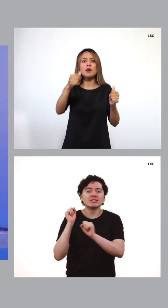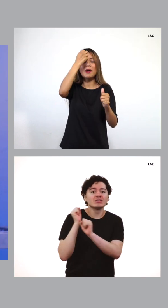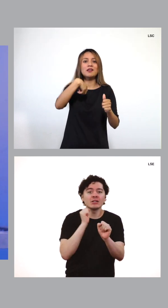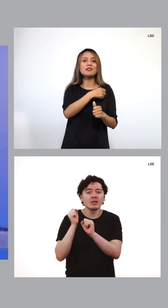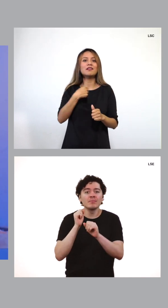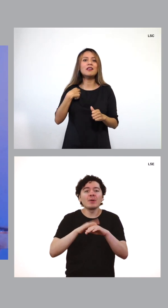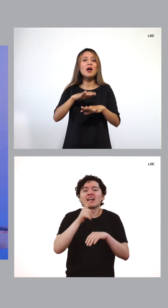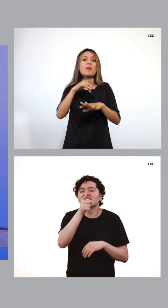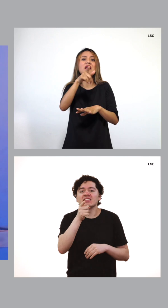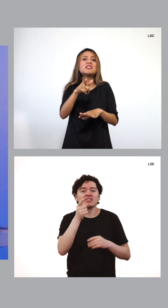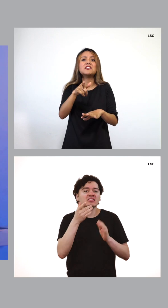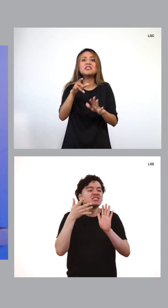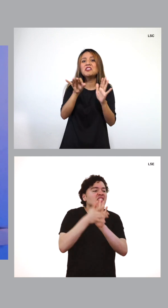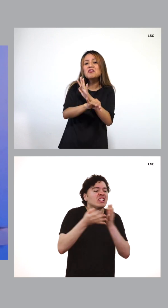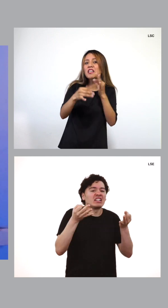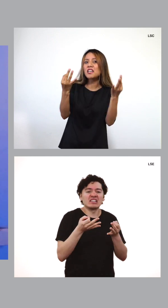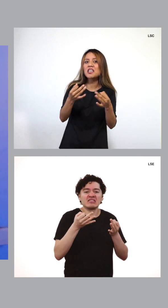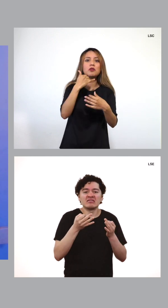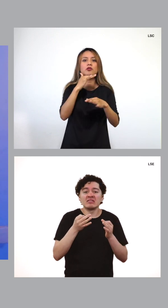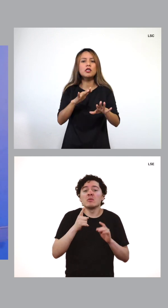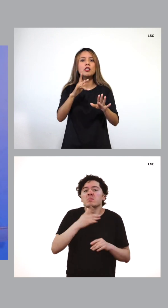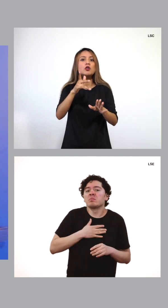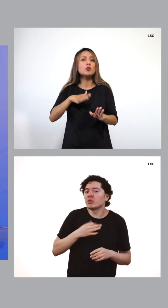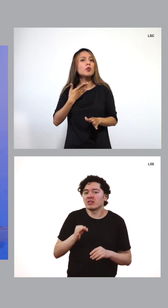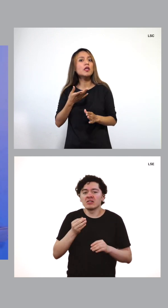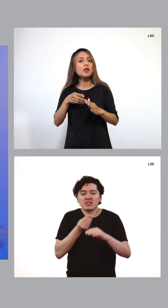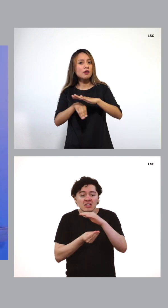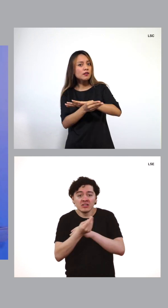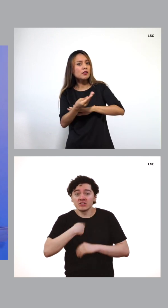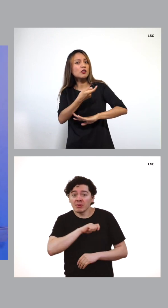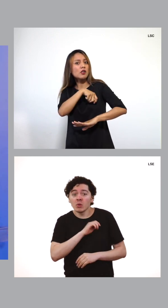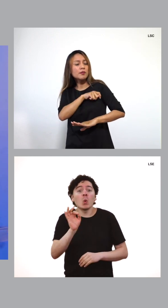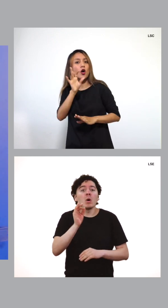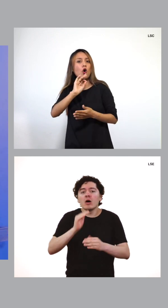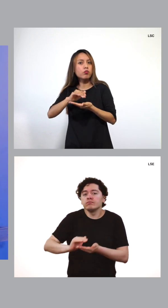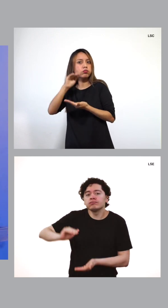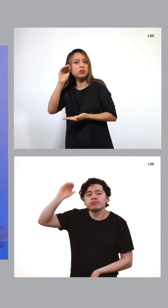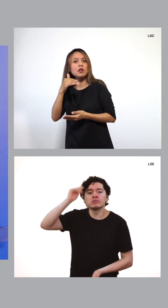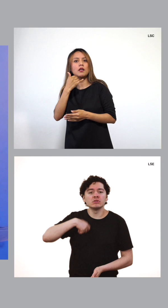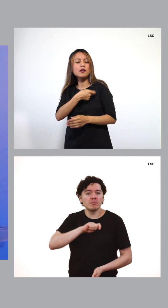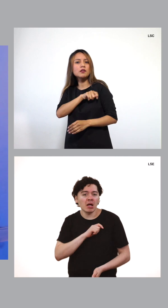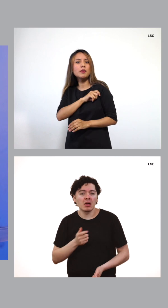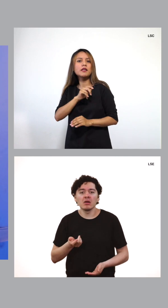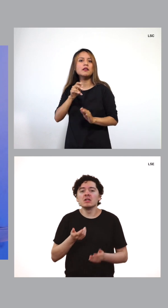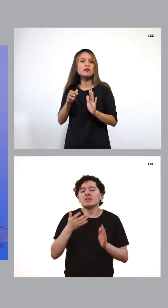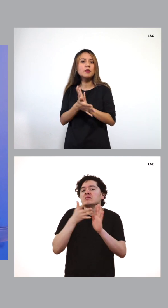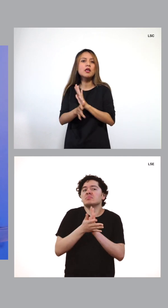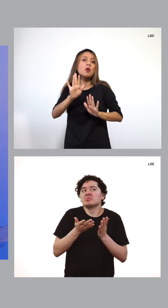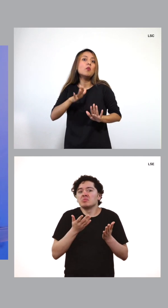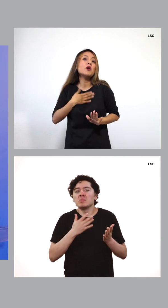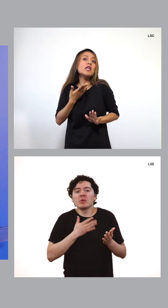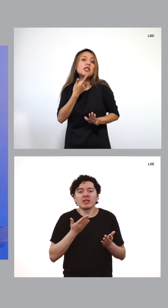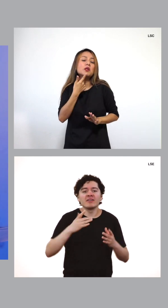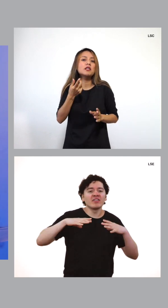ti. No sé si has crecido en España, seguramente es un sinónimo de vacaciones, quizás un sinónimo